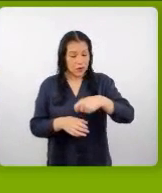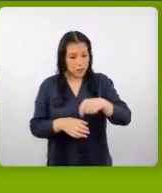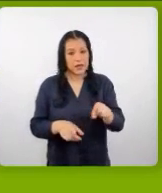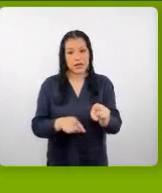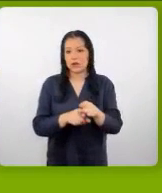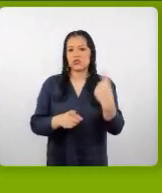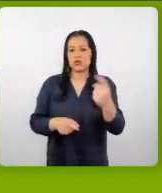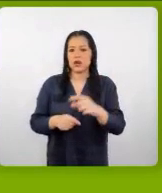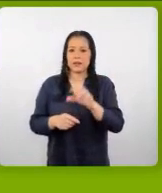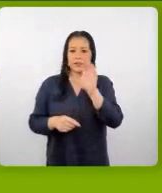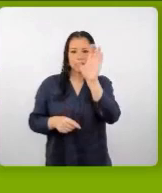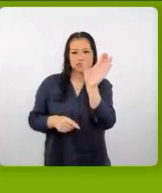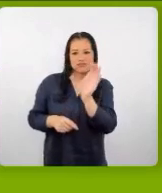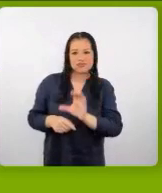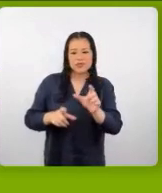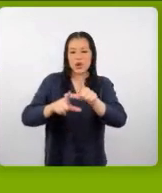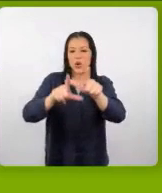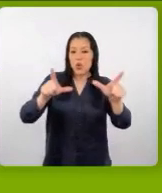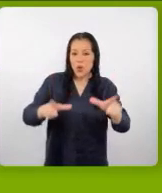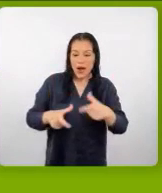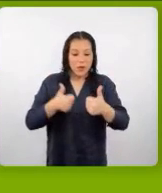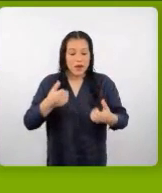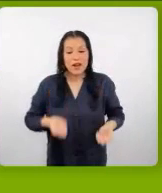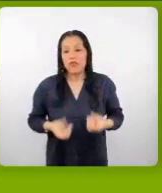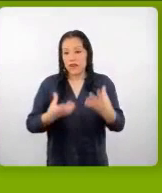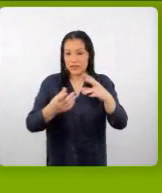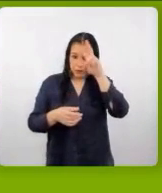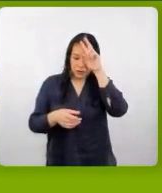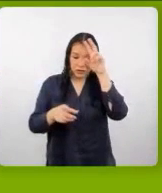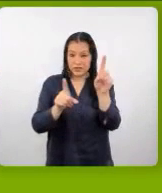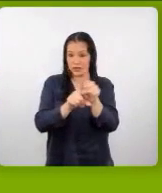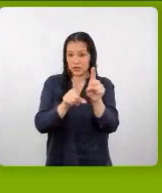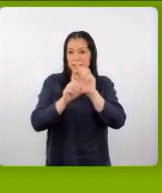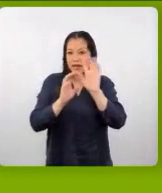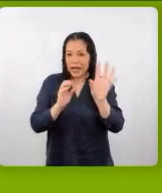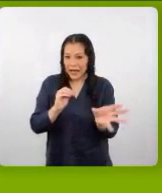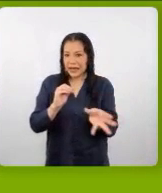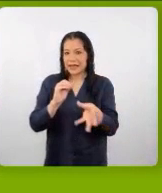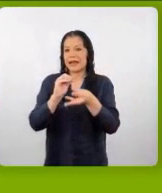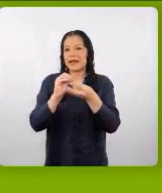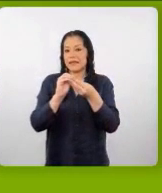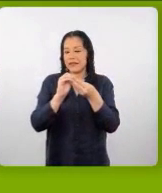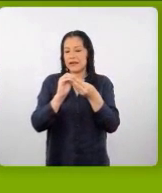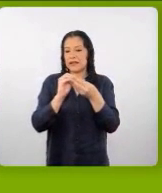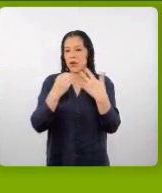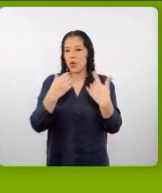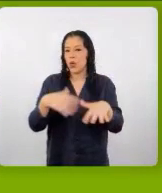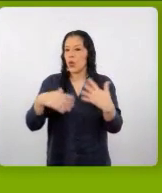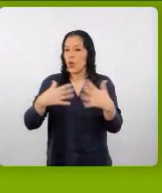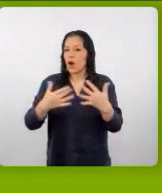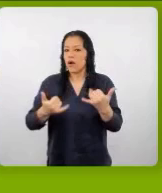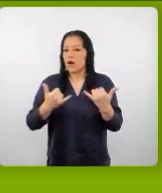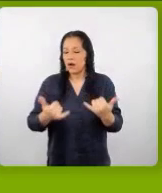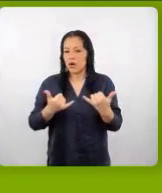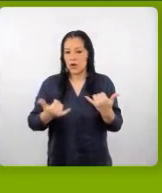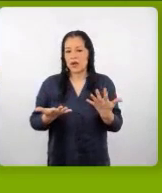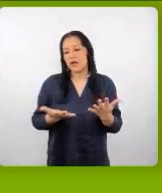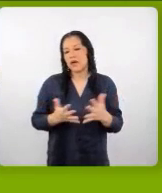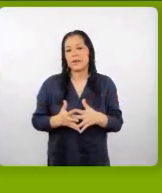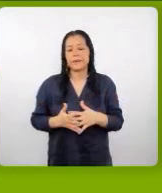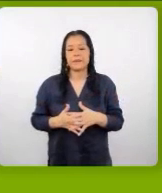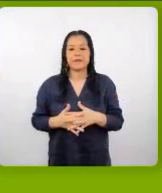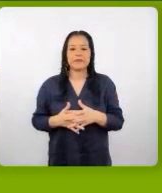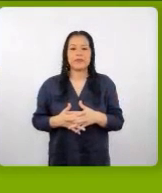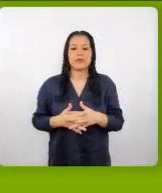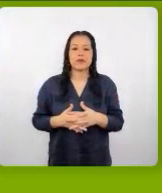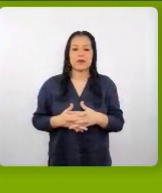geografía que tiene el Perú y qué cosa es lo que ofrece el Perú, sino que también añadirle lo que hoy por hoy también, o